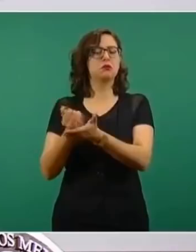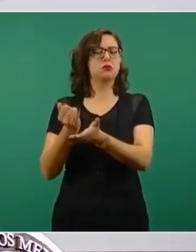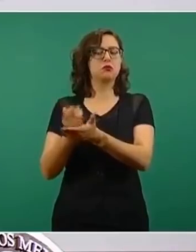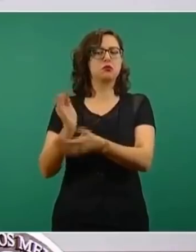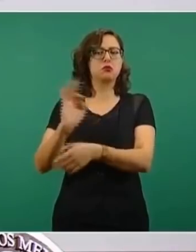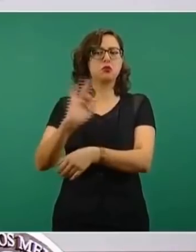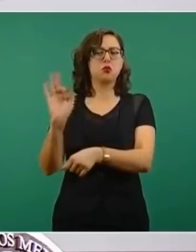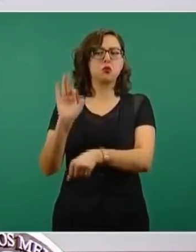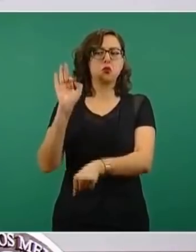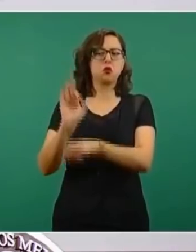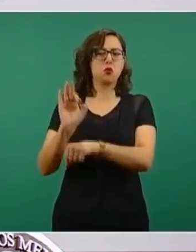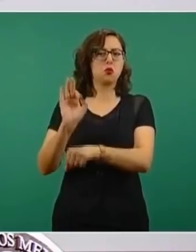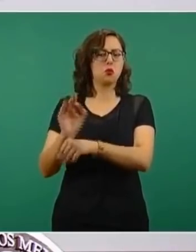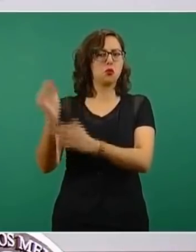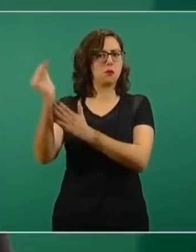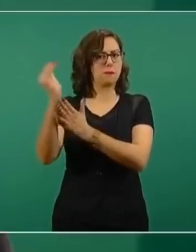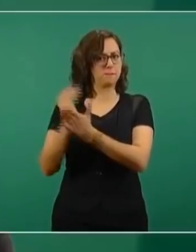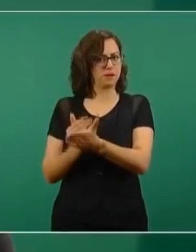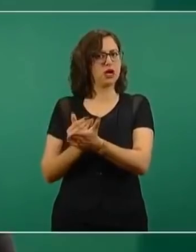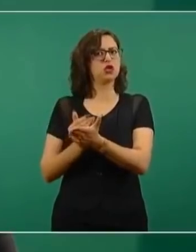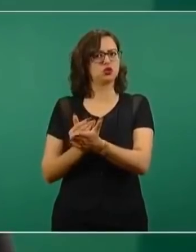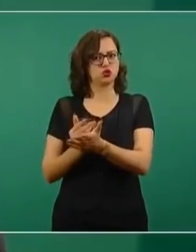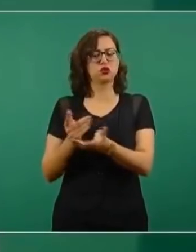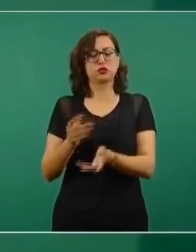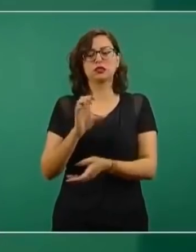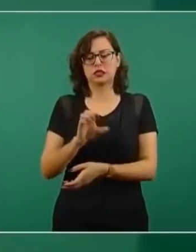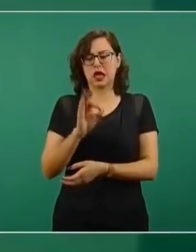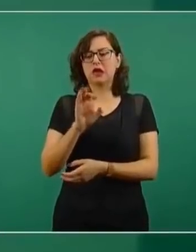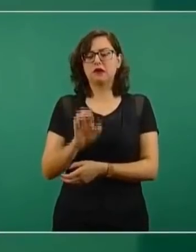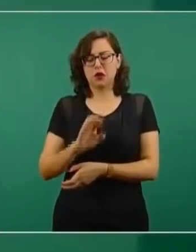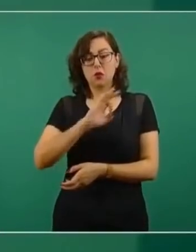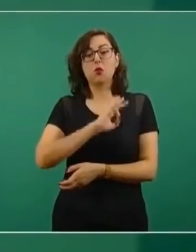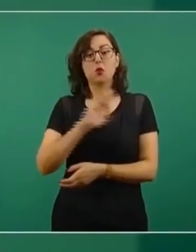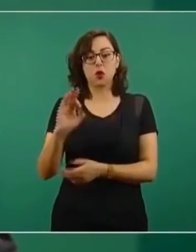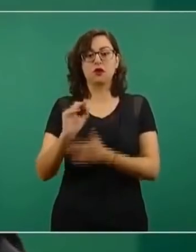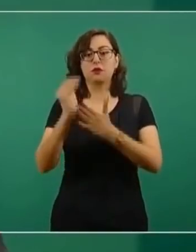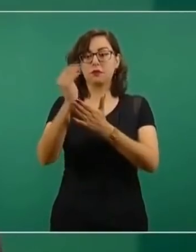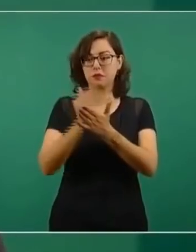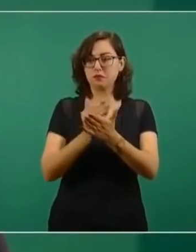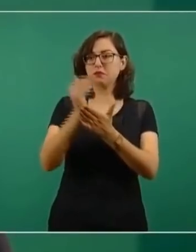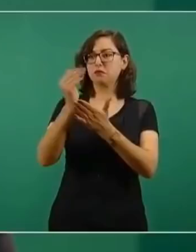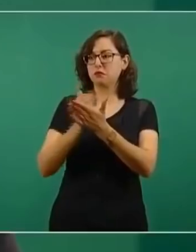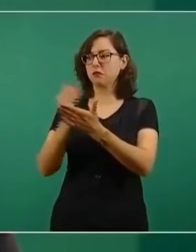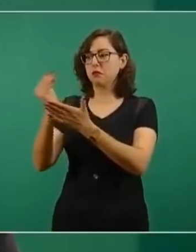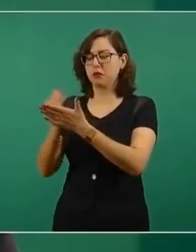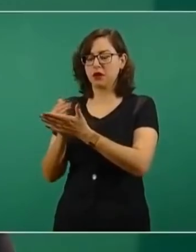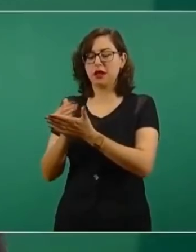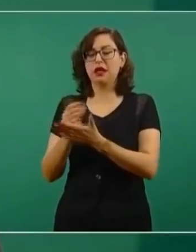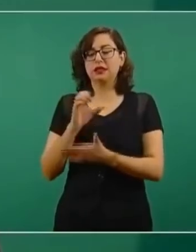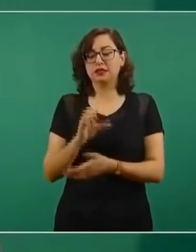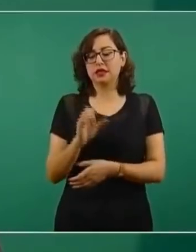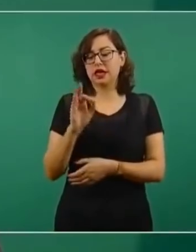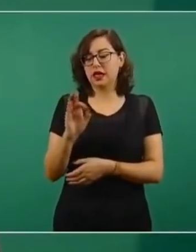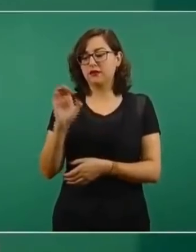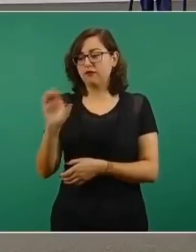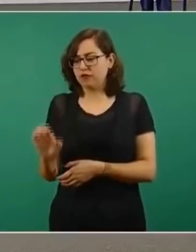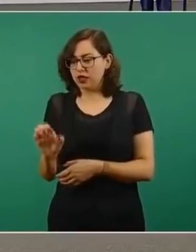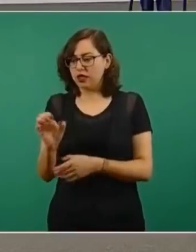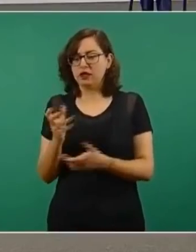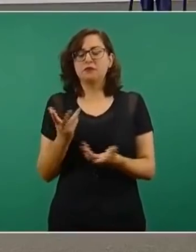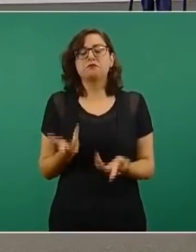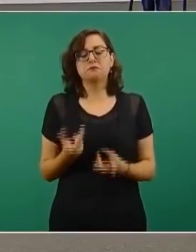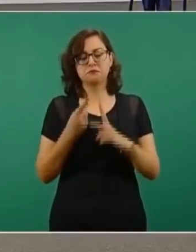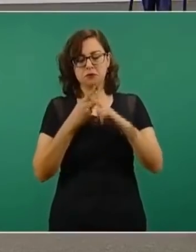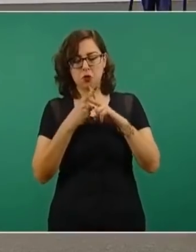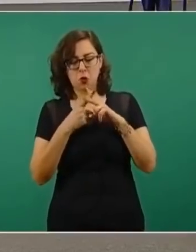instrumento para otorgar ese subsidio a todos los clientes y la Secretaría de Hacienda en el término anual hace las transferencias que